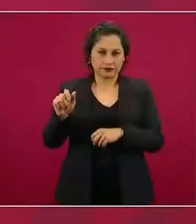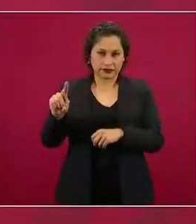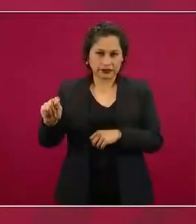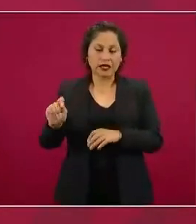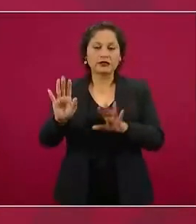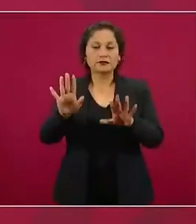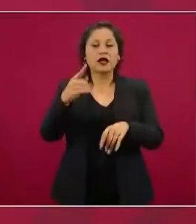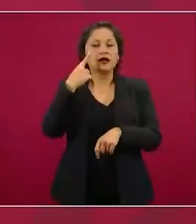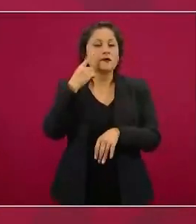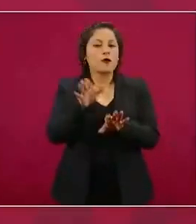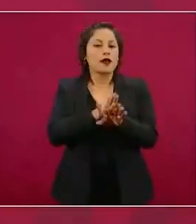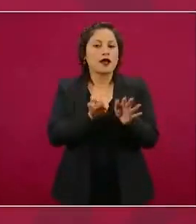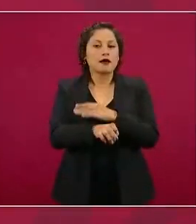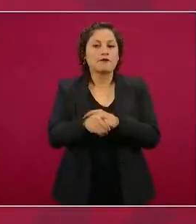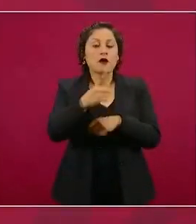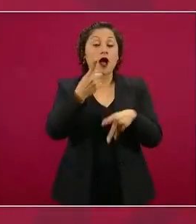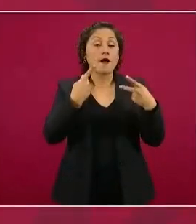o del aguacate,